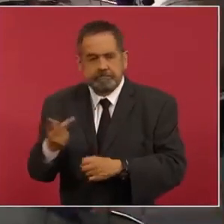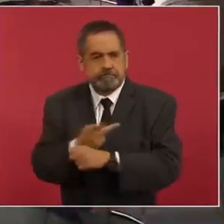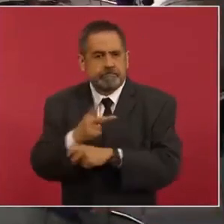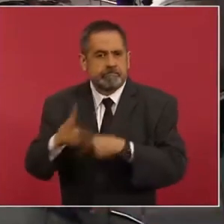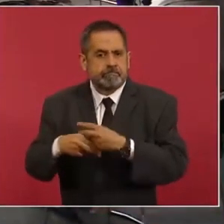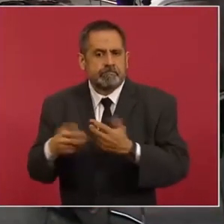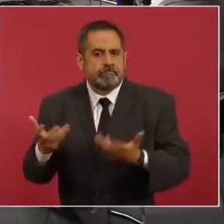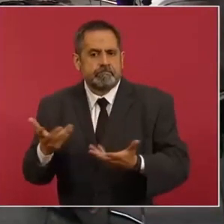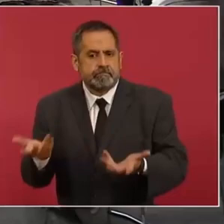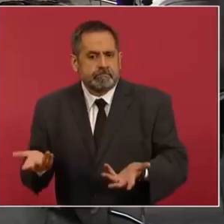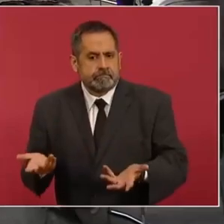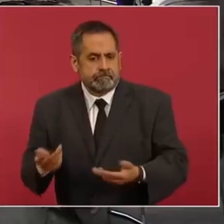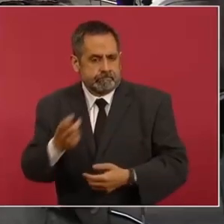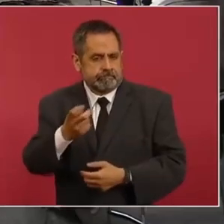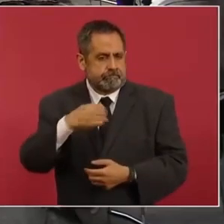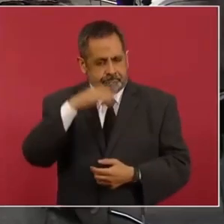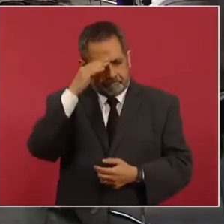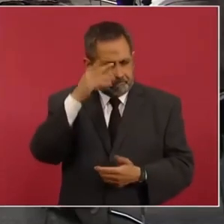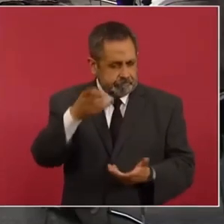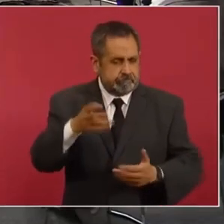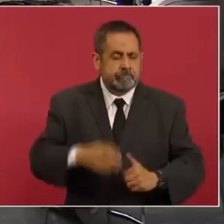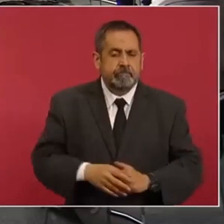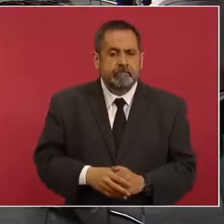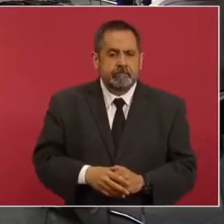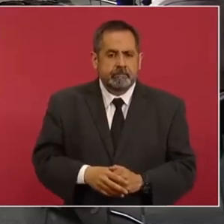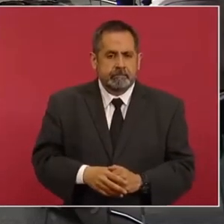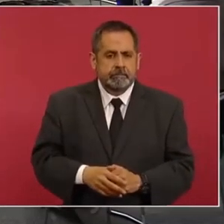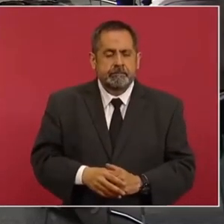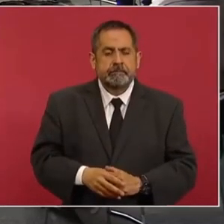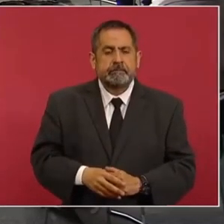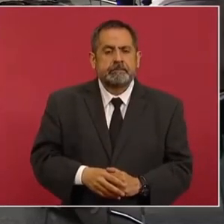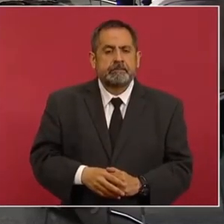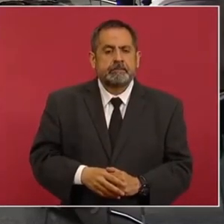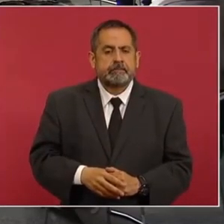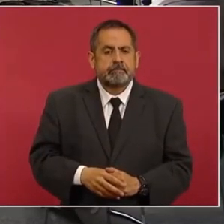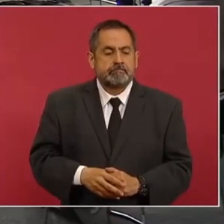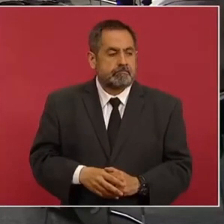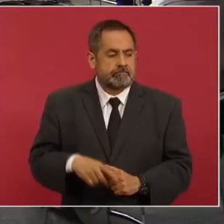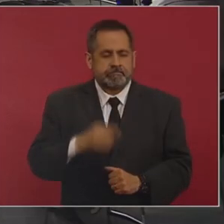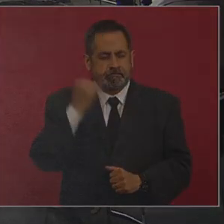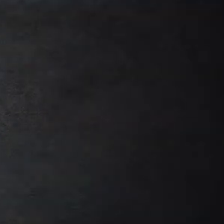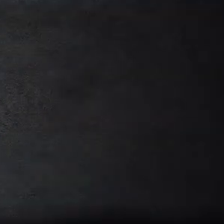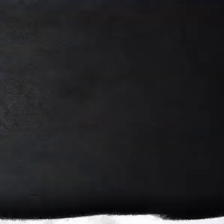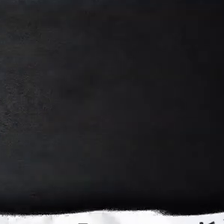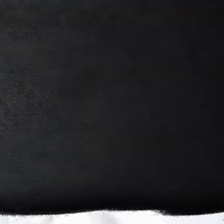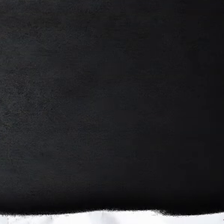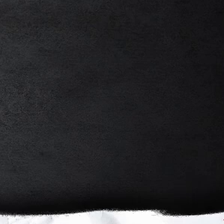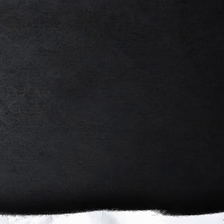¿Eh? Sí, preciosa.